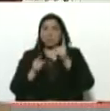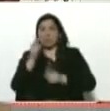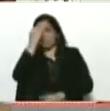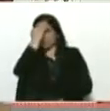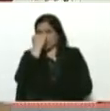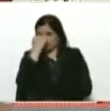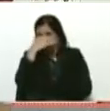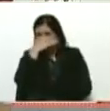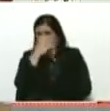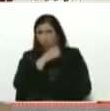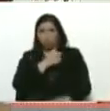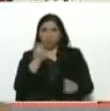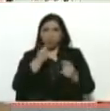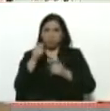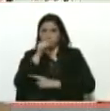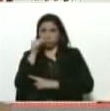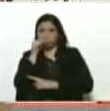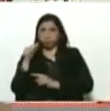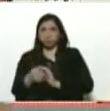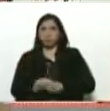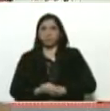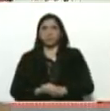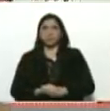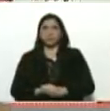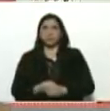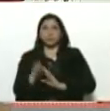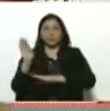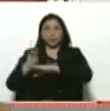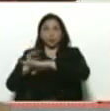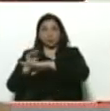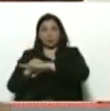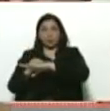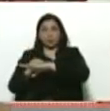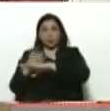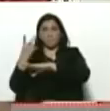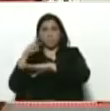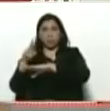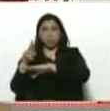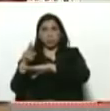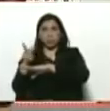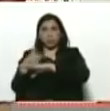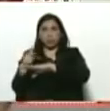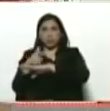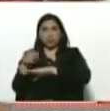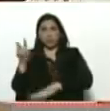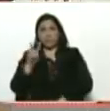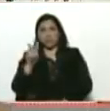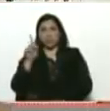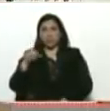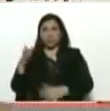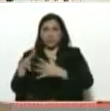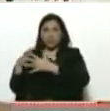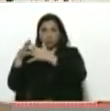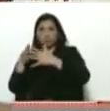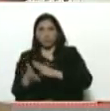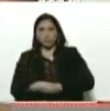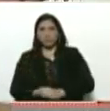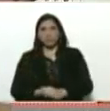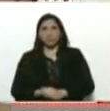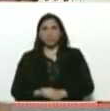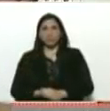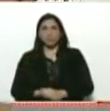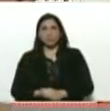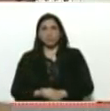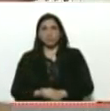un narcotraficante solicitado por el gobierno de Venezuela, por Estados Unidos, no lo